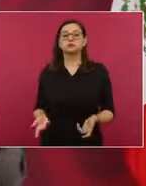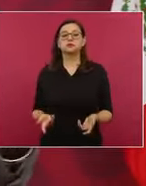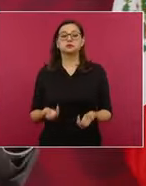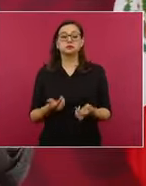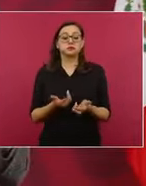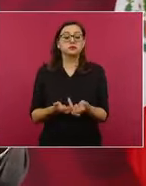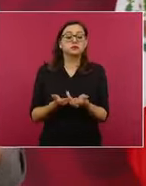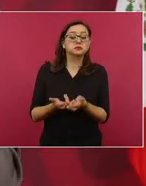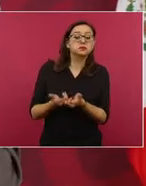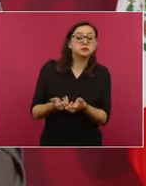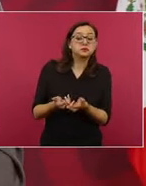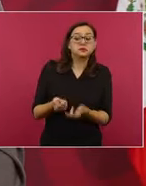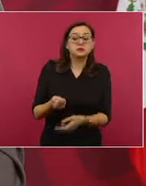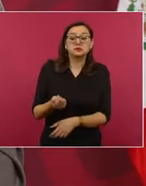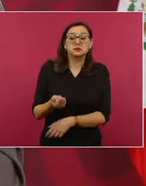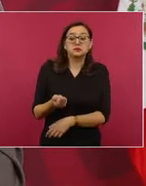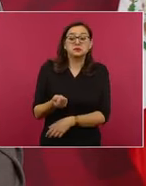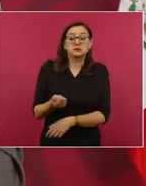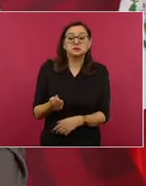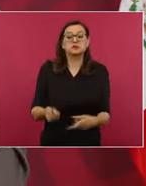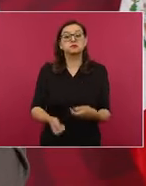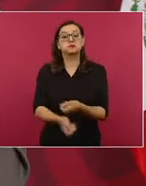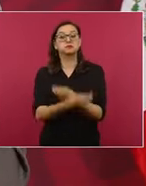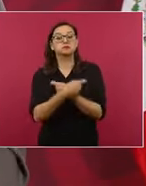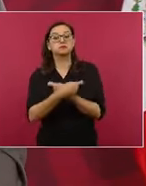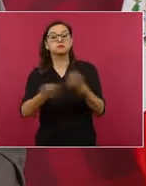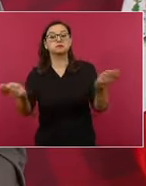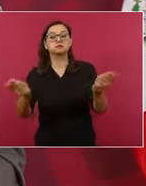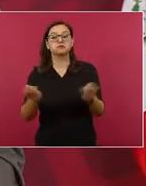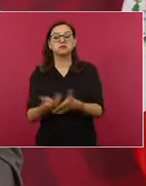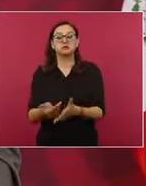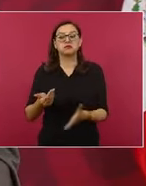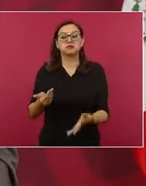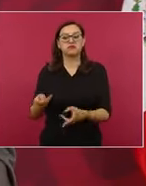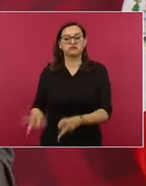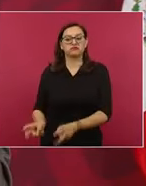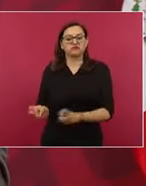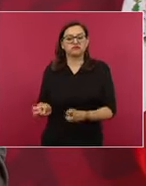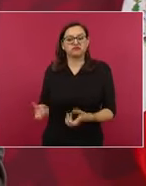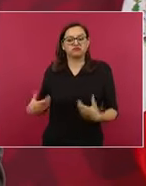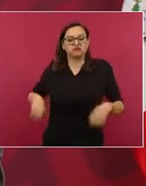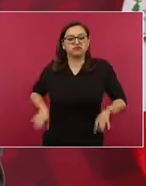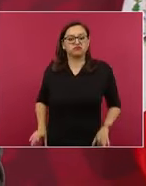no era nada, ya se lo habían robado.